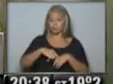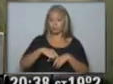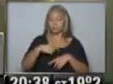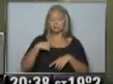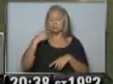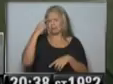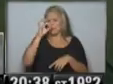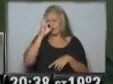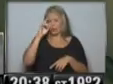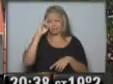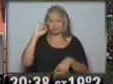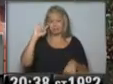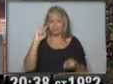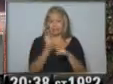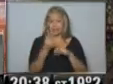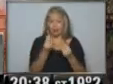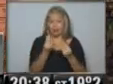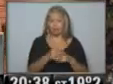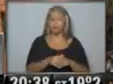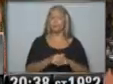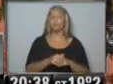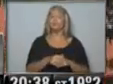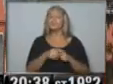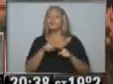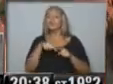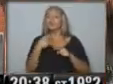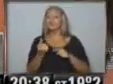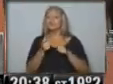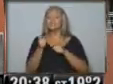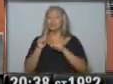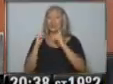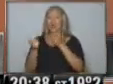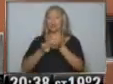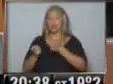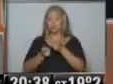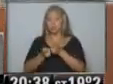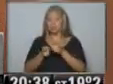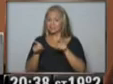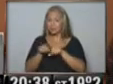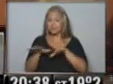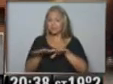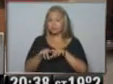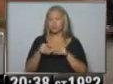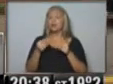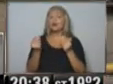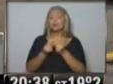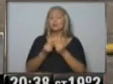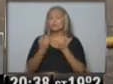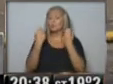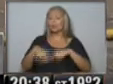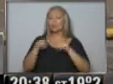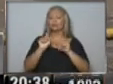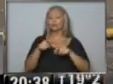No pensamos nunca que nos iba a pasar esto. No fue muy distinto el panorama para los comerciantes, que en muchos casos debieron resignarse a perder